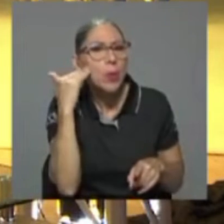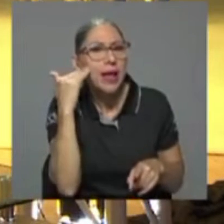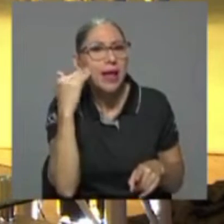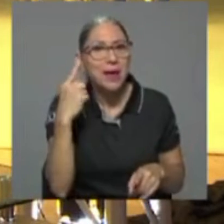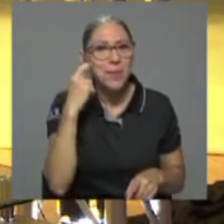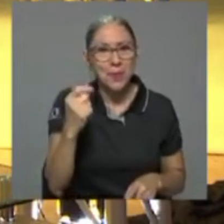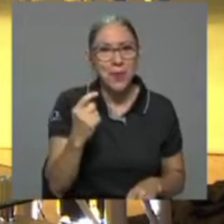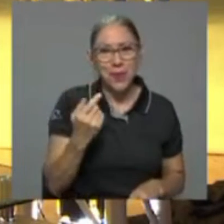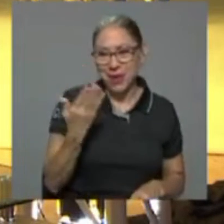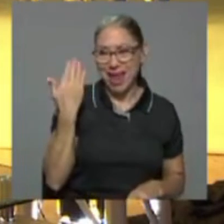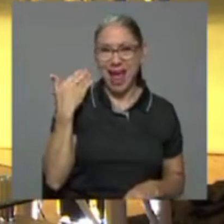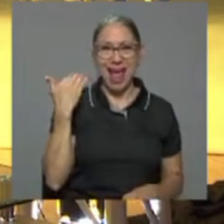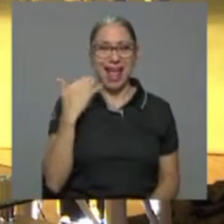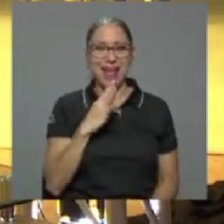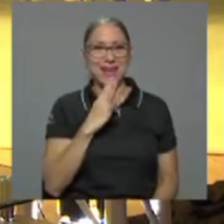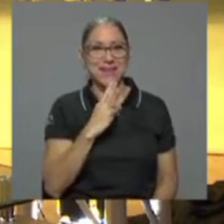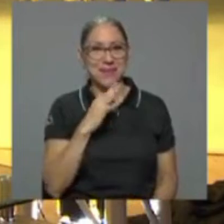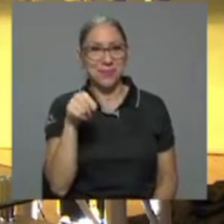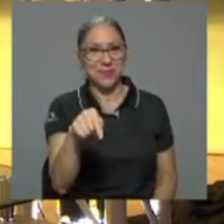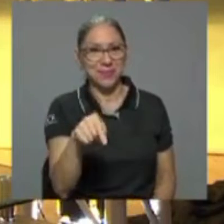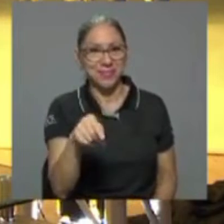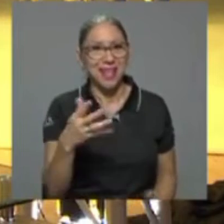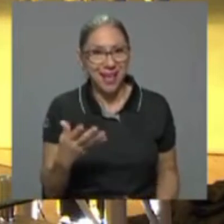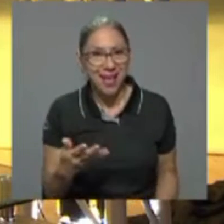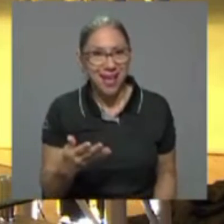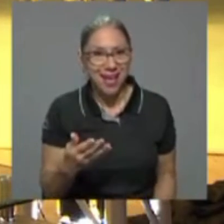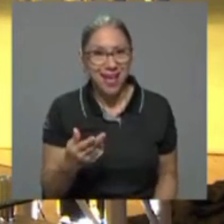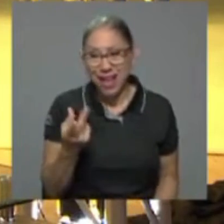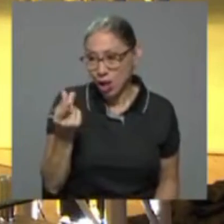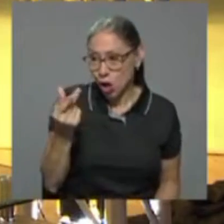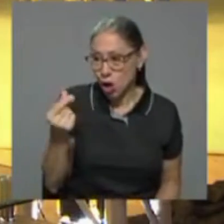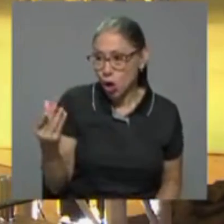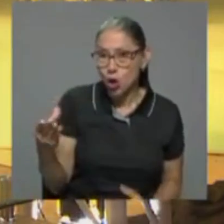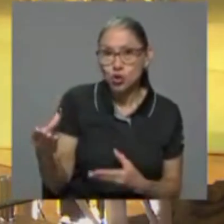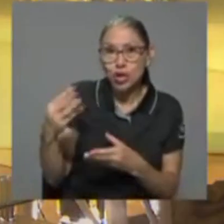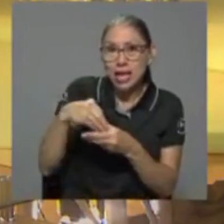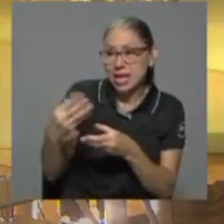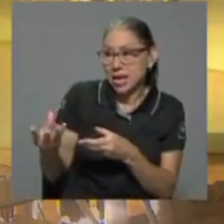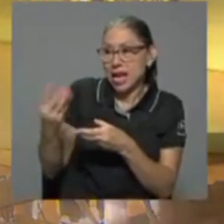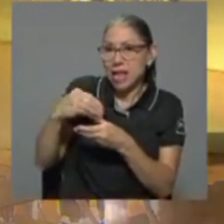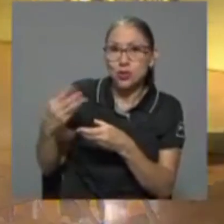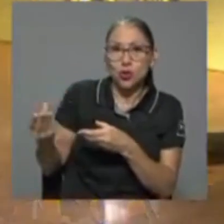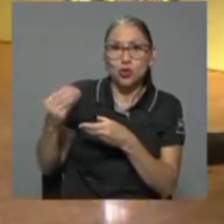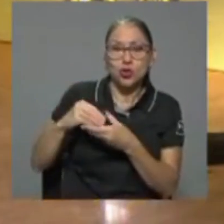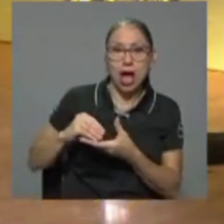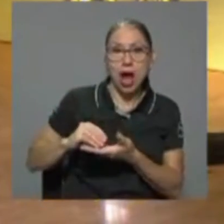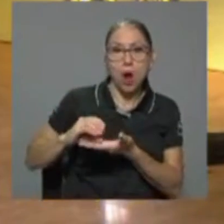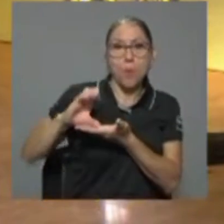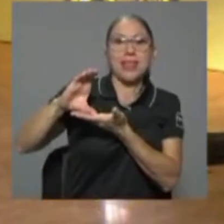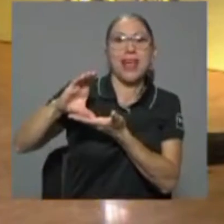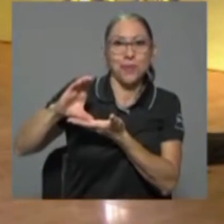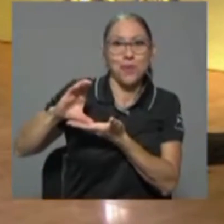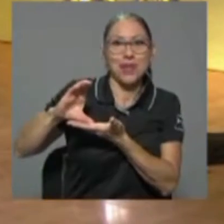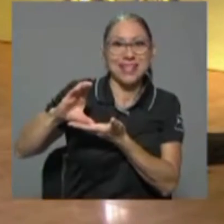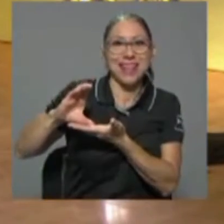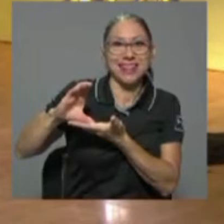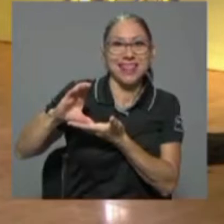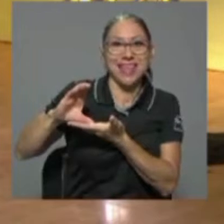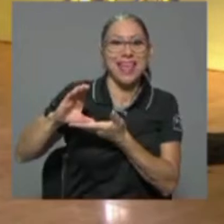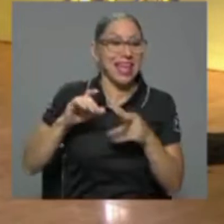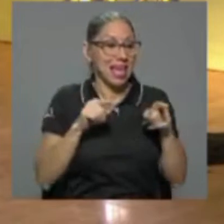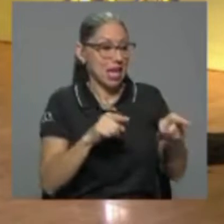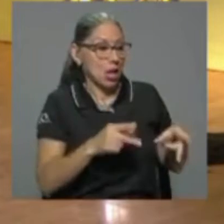veíamos anteriormente, que es que los ingresos aumentaron bastante y los gastos